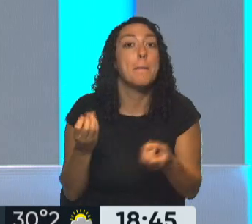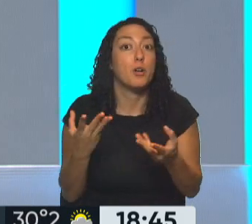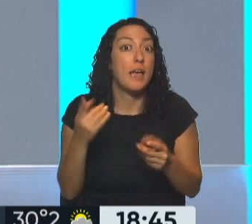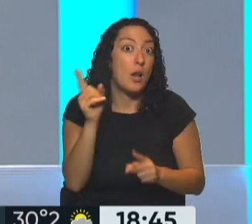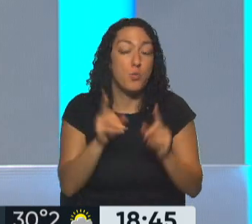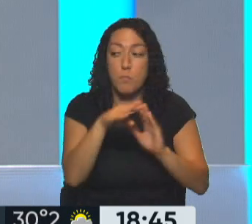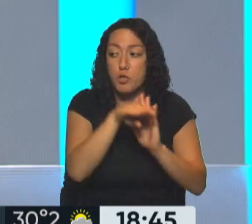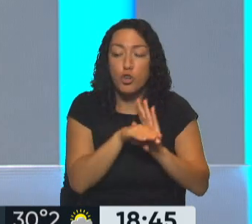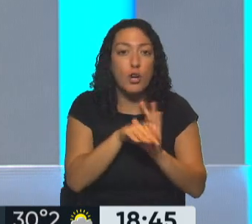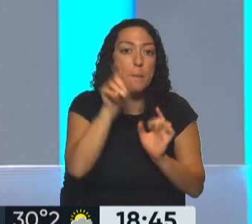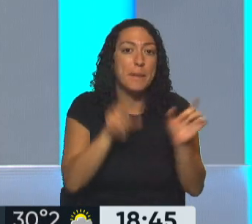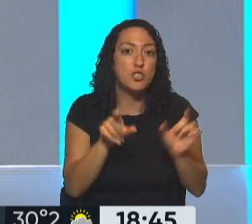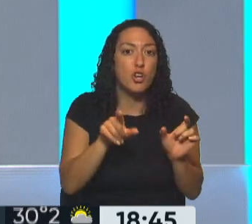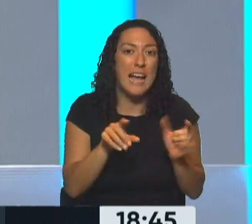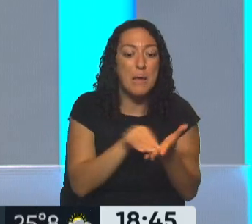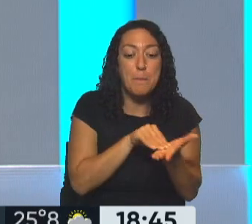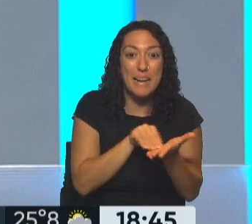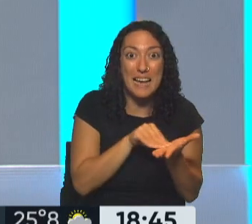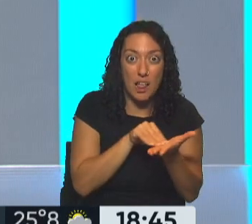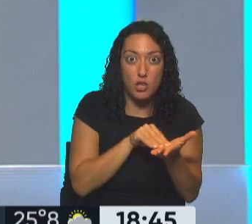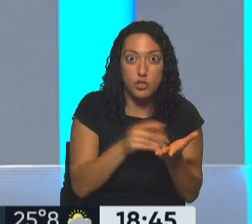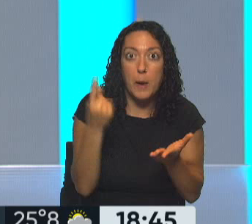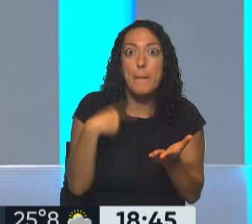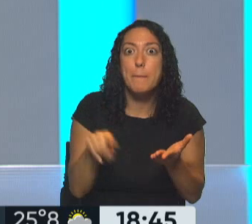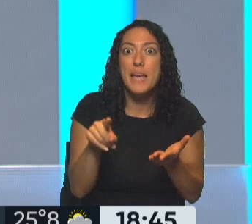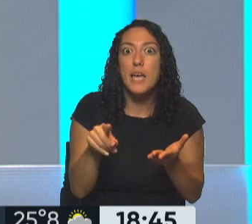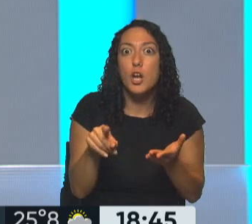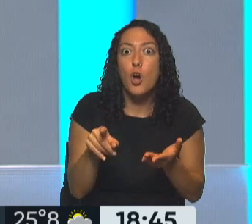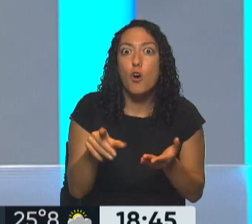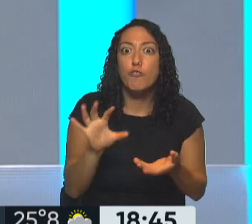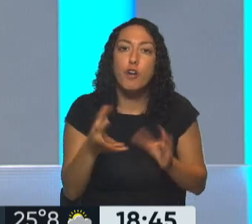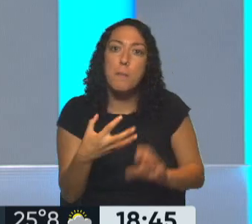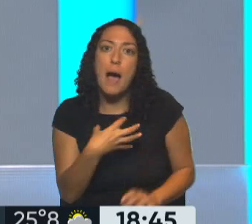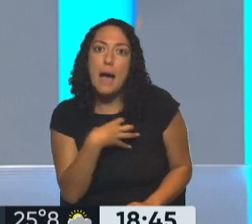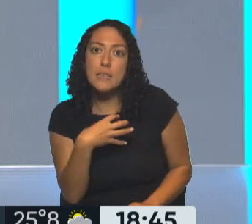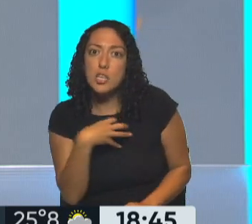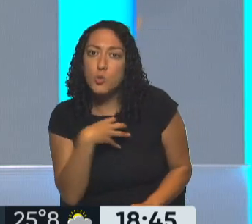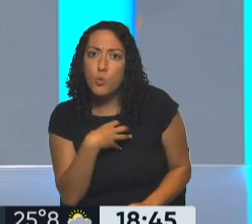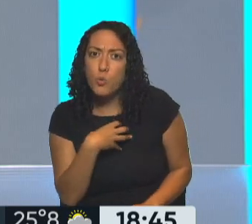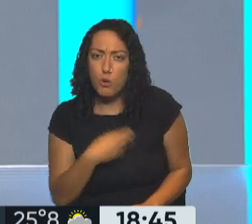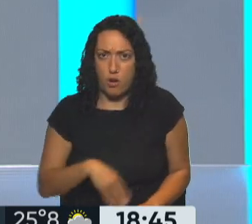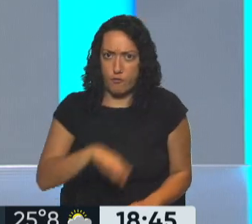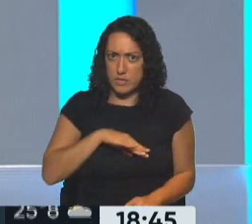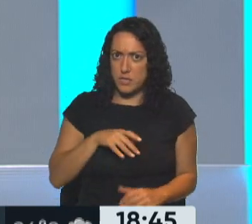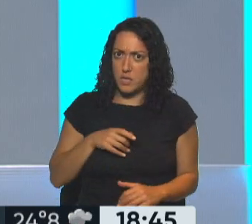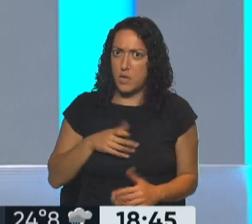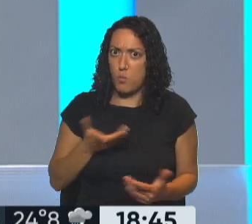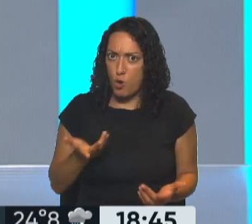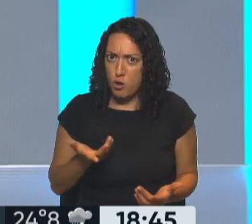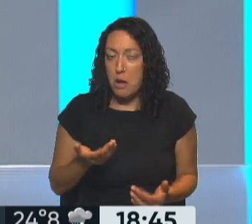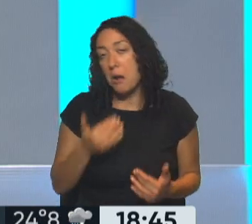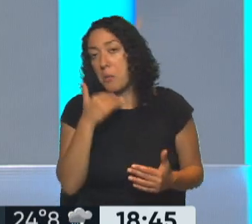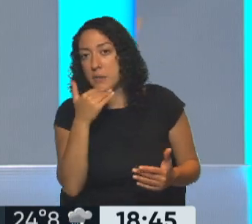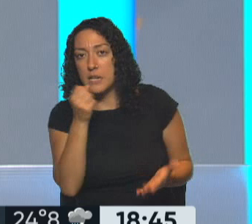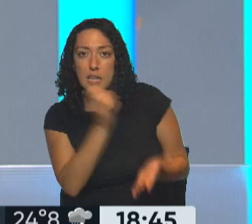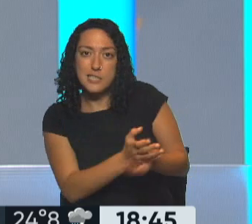sancionar a quienes trabajan con ellos pero qué pasa con estas actitudes que son ofensivas pues no pasa nada porque no